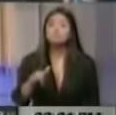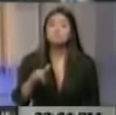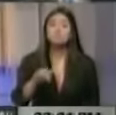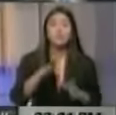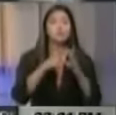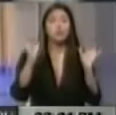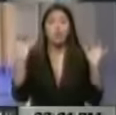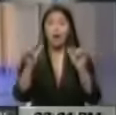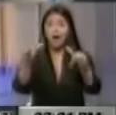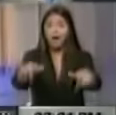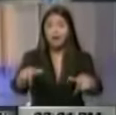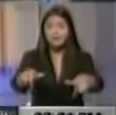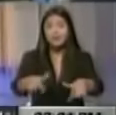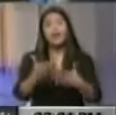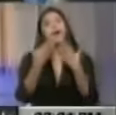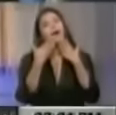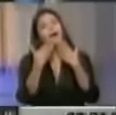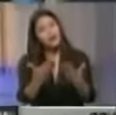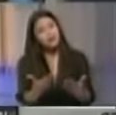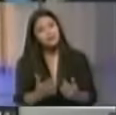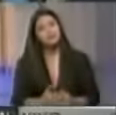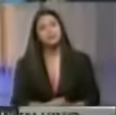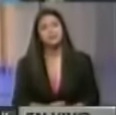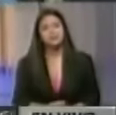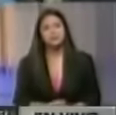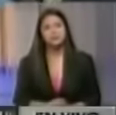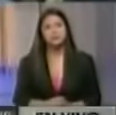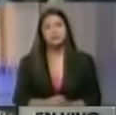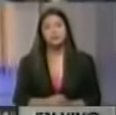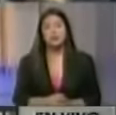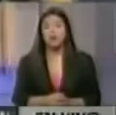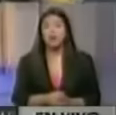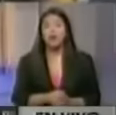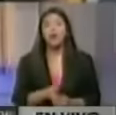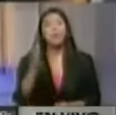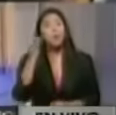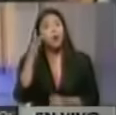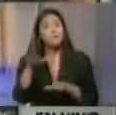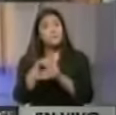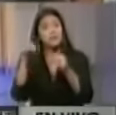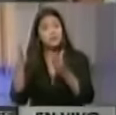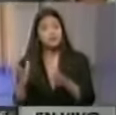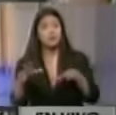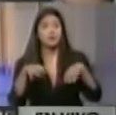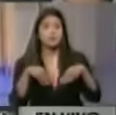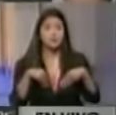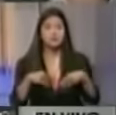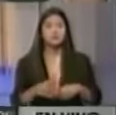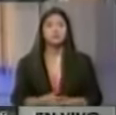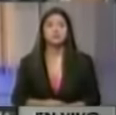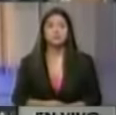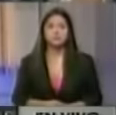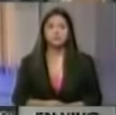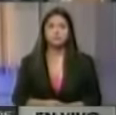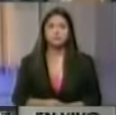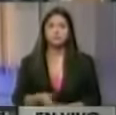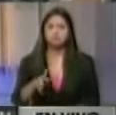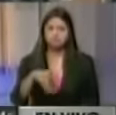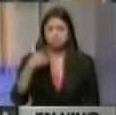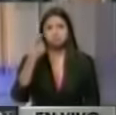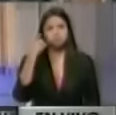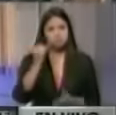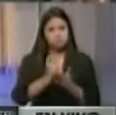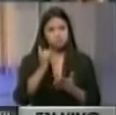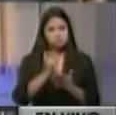acá en el Rodeo, agradeciendo de antemano la receptividad dada por nuestra ministra de Servicios Penitenciarios, pudiendo